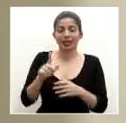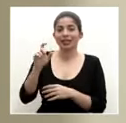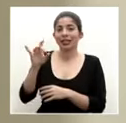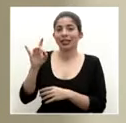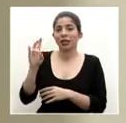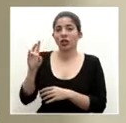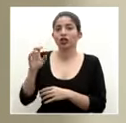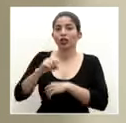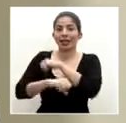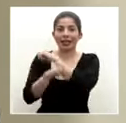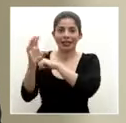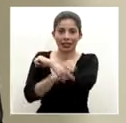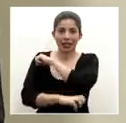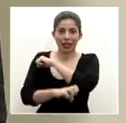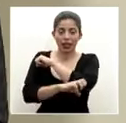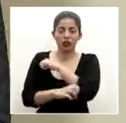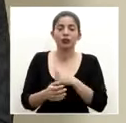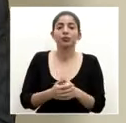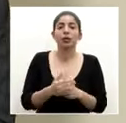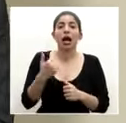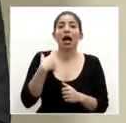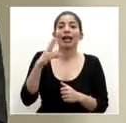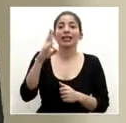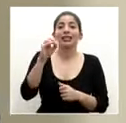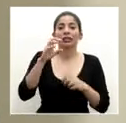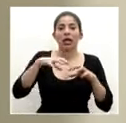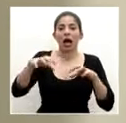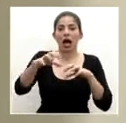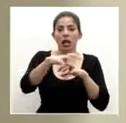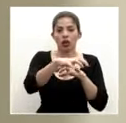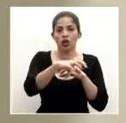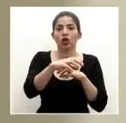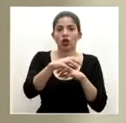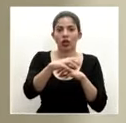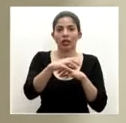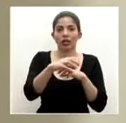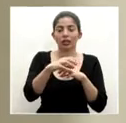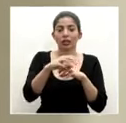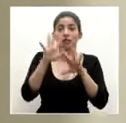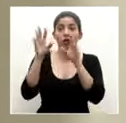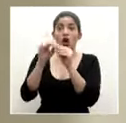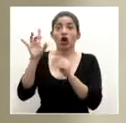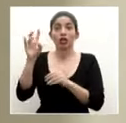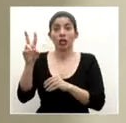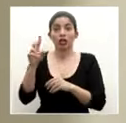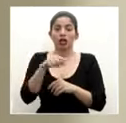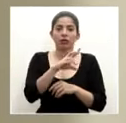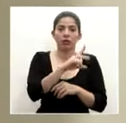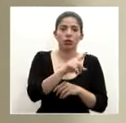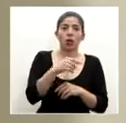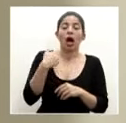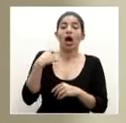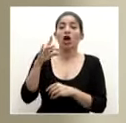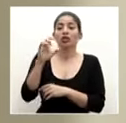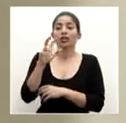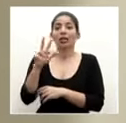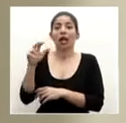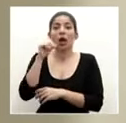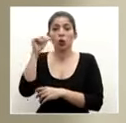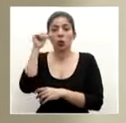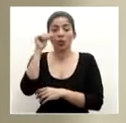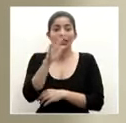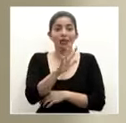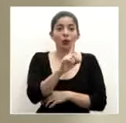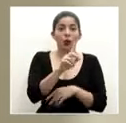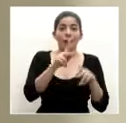casos positivos en 70 cantones de los 82. Por edad tenemos 833 adultos,